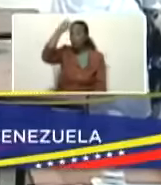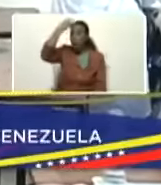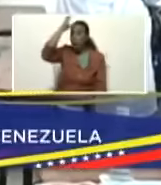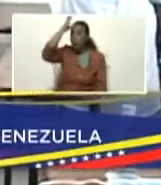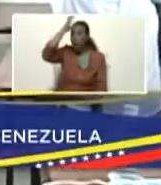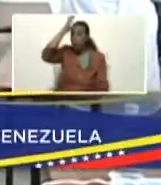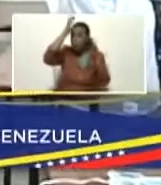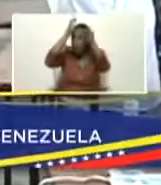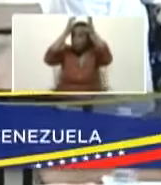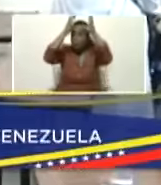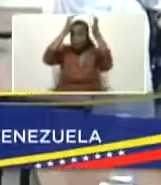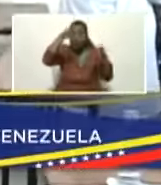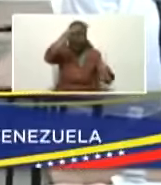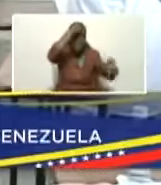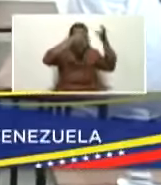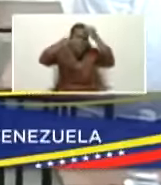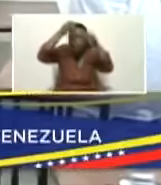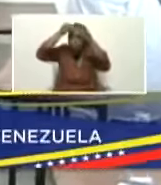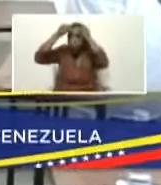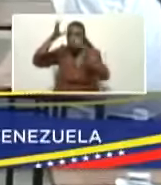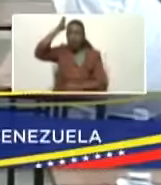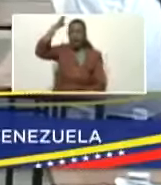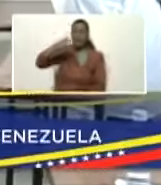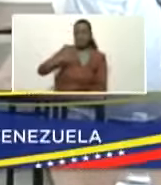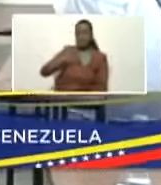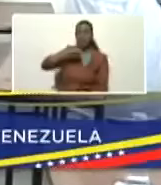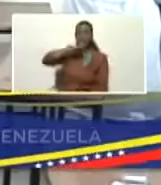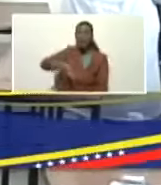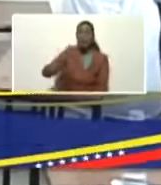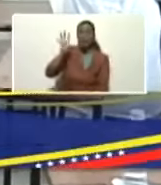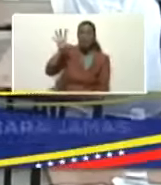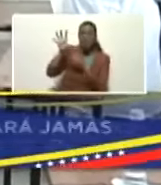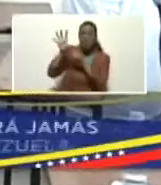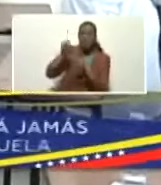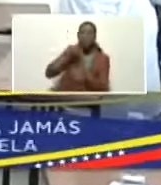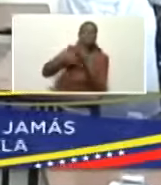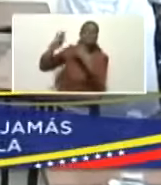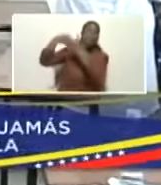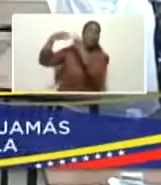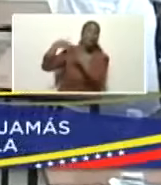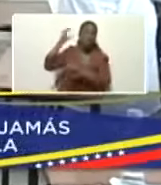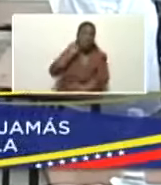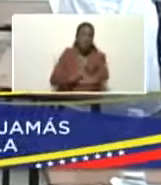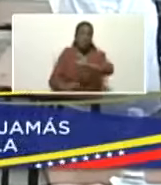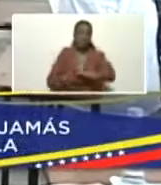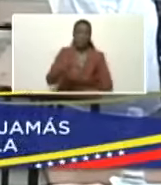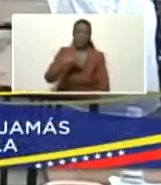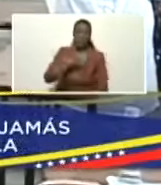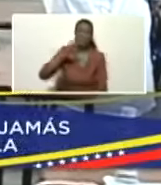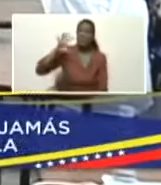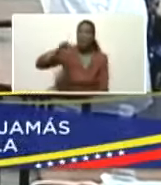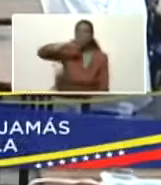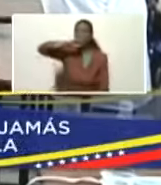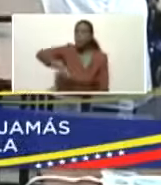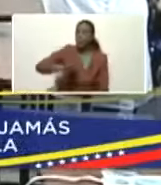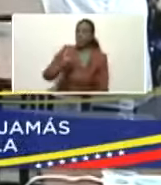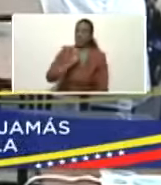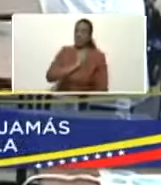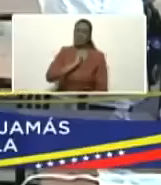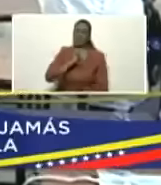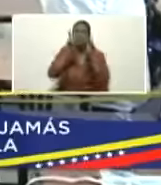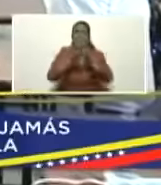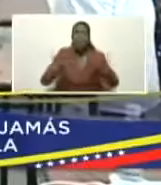está basada en el conocimiento, conocer su patria, su historia. ¿Eh? Y defender nuestra identidad, nuestros